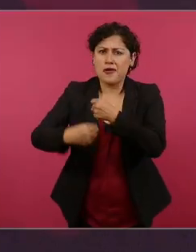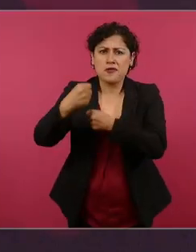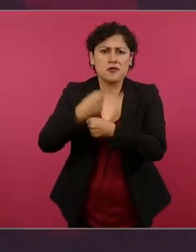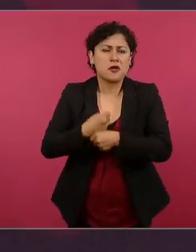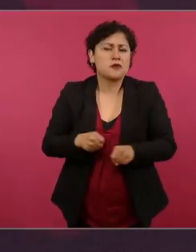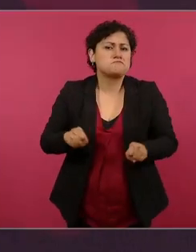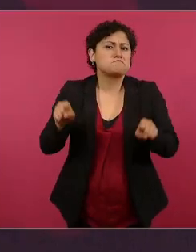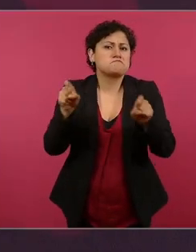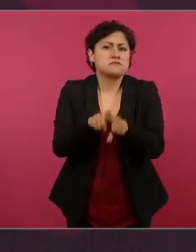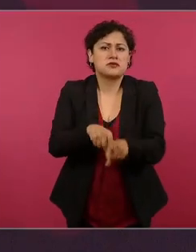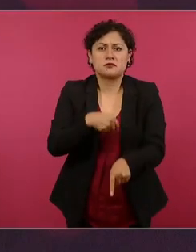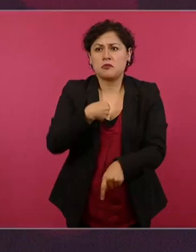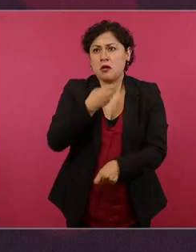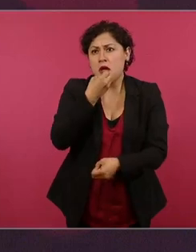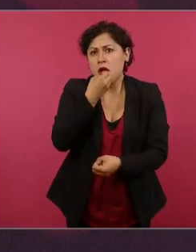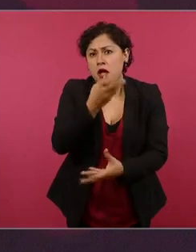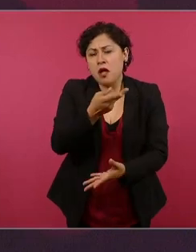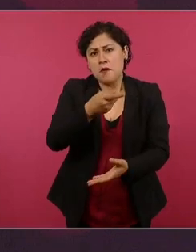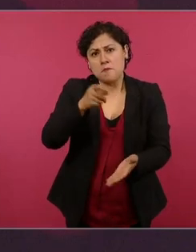diciendo.